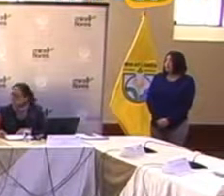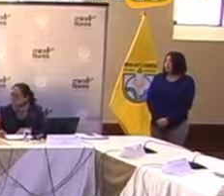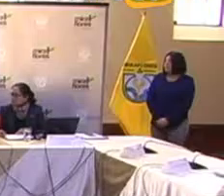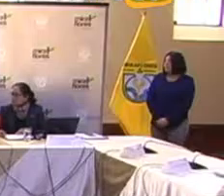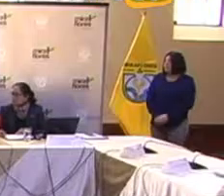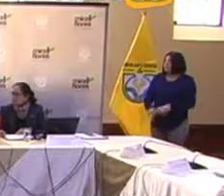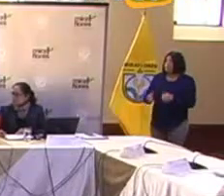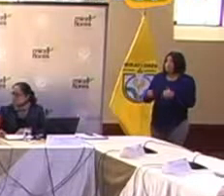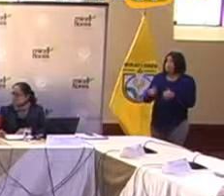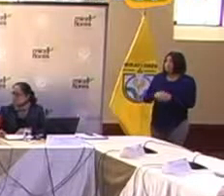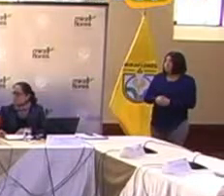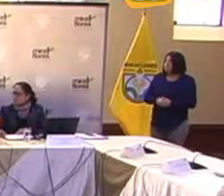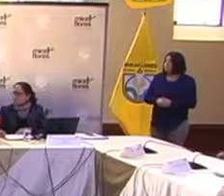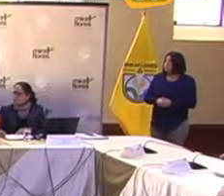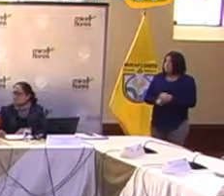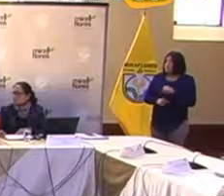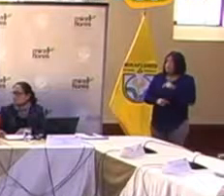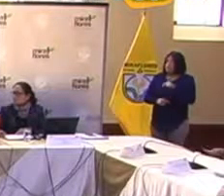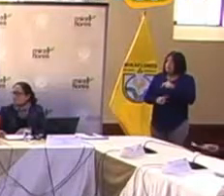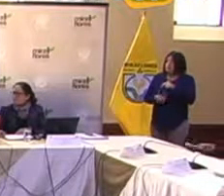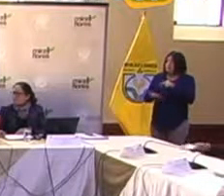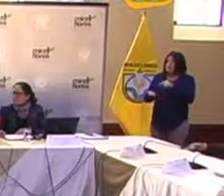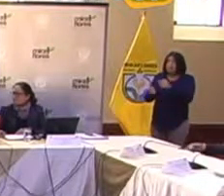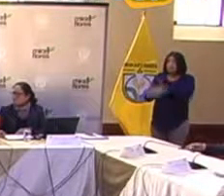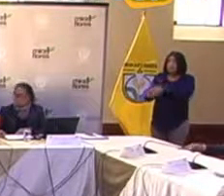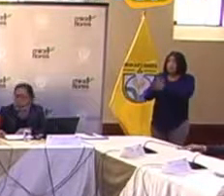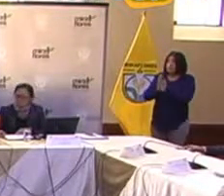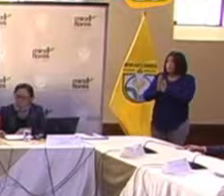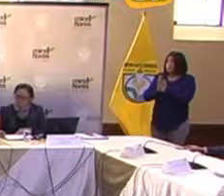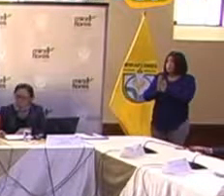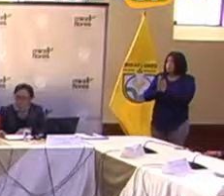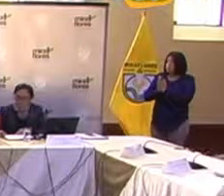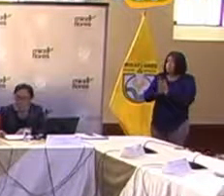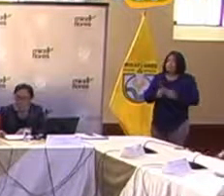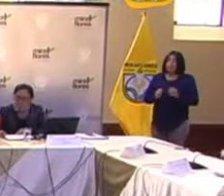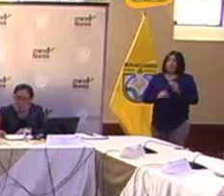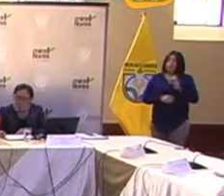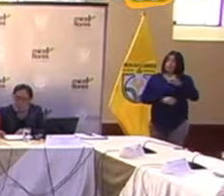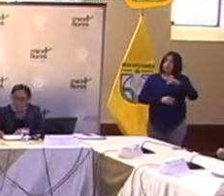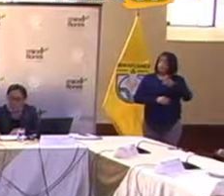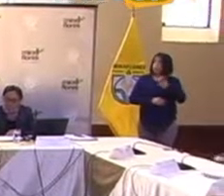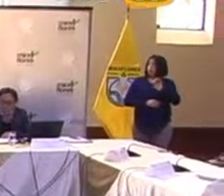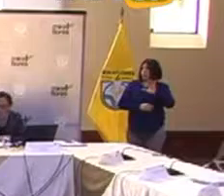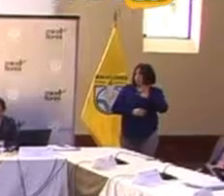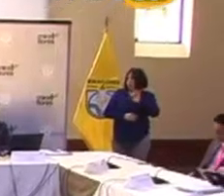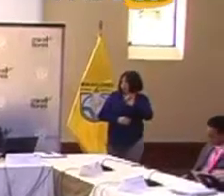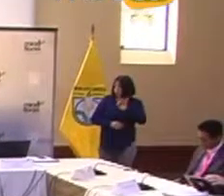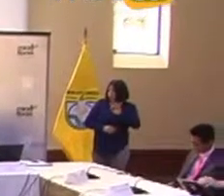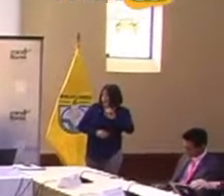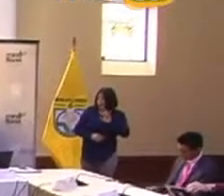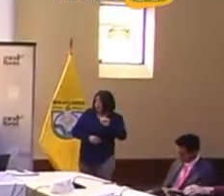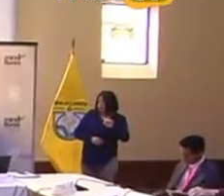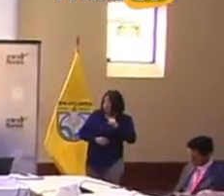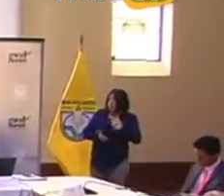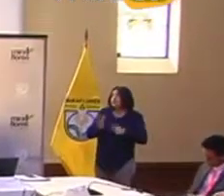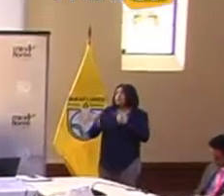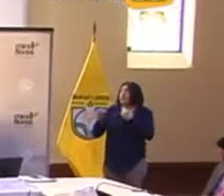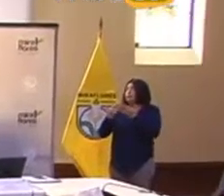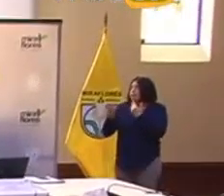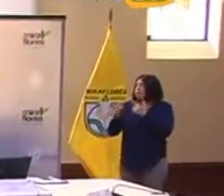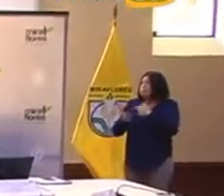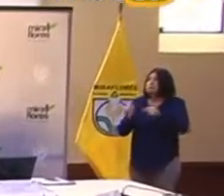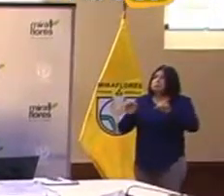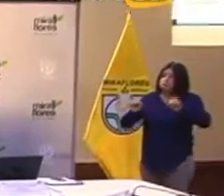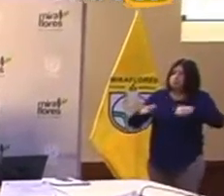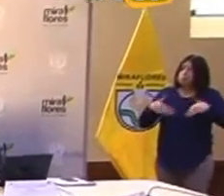Bien, viniendo este pedido de parte de la Procuraduría y habiéndose mencionado lo que se ha mencionado, estamos